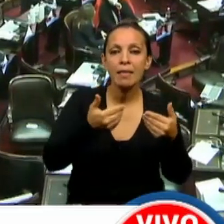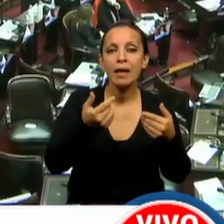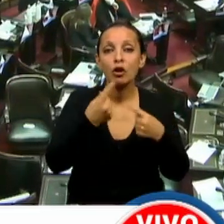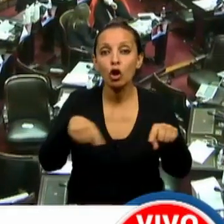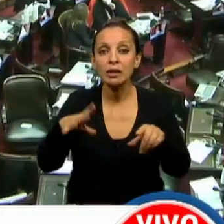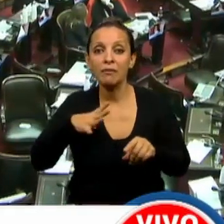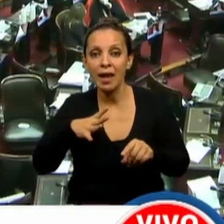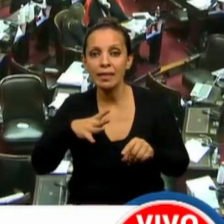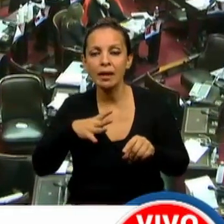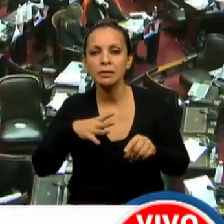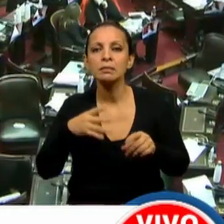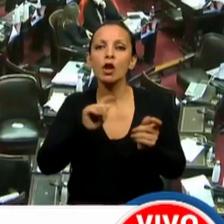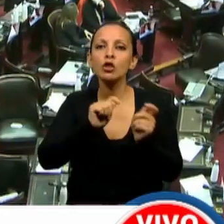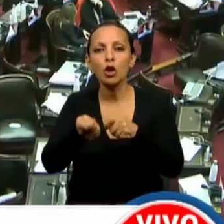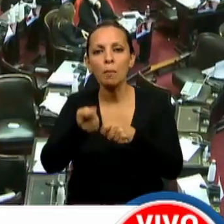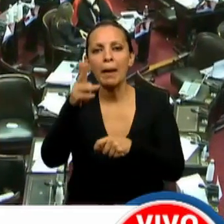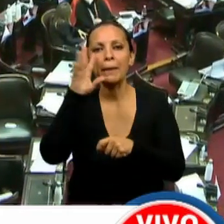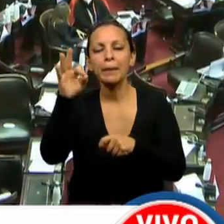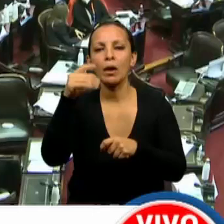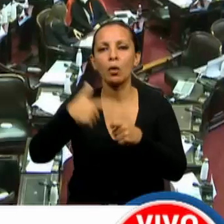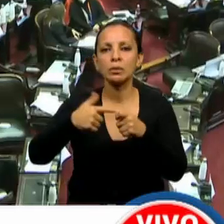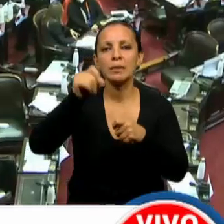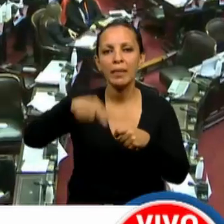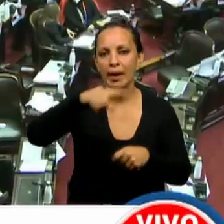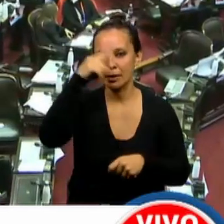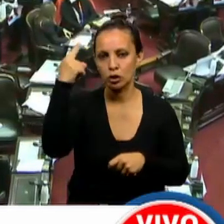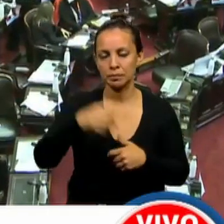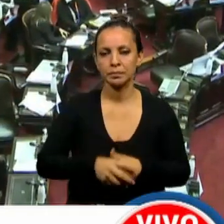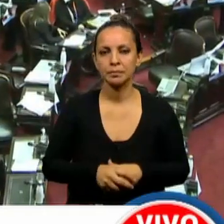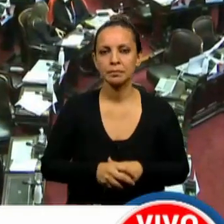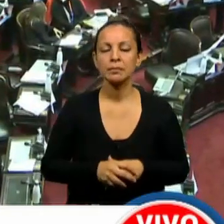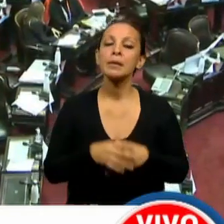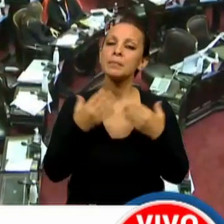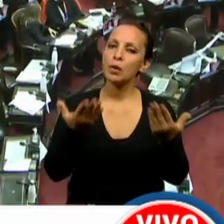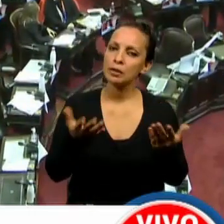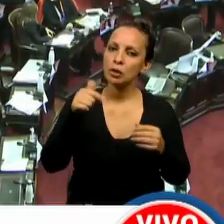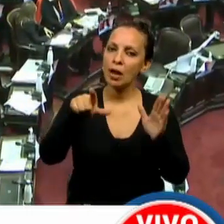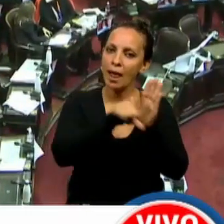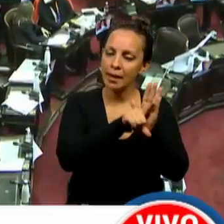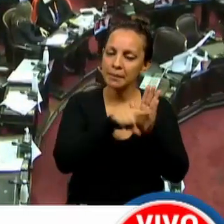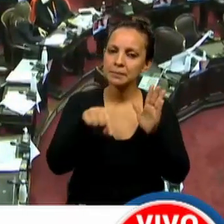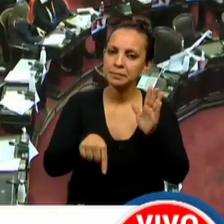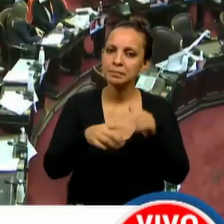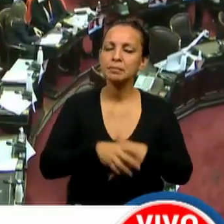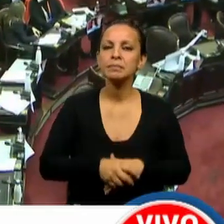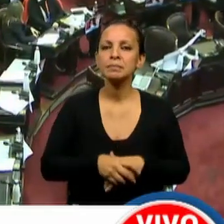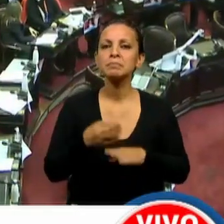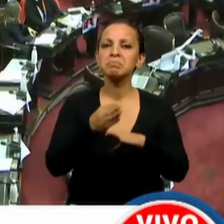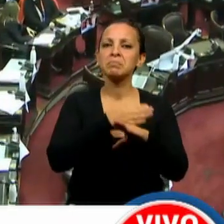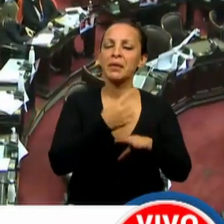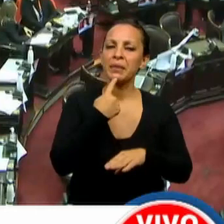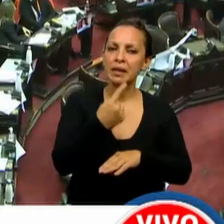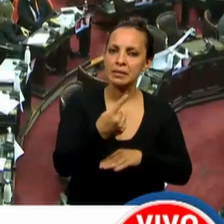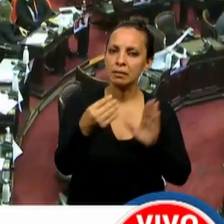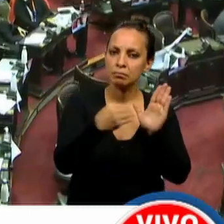faltantes se cubran con biocombustibles de las plantas nacionales. Por eso, esta ley prevé